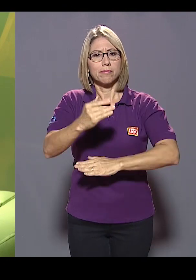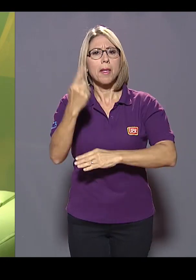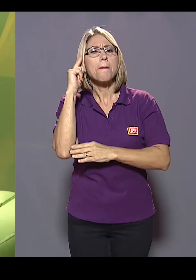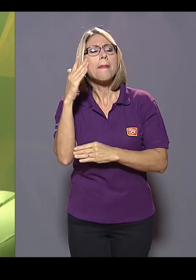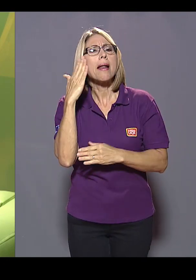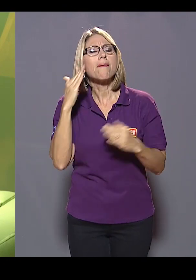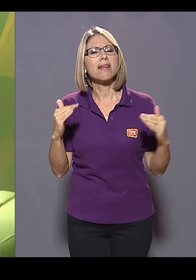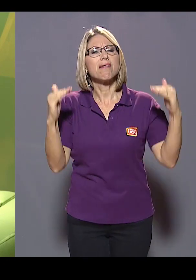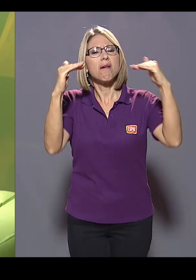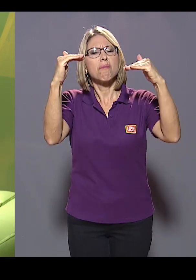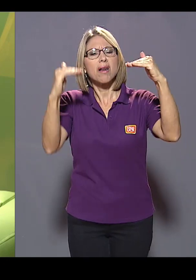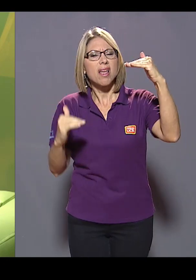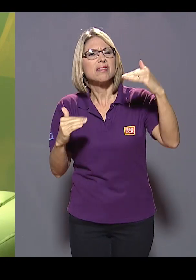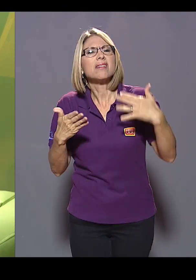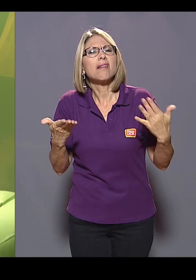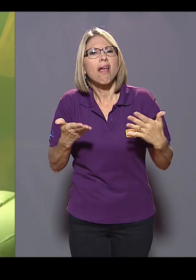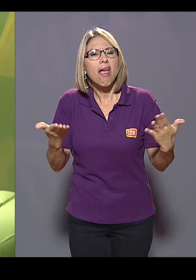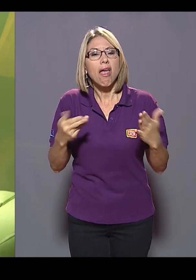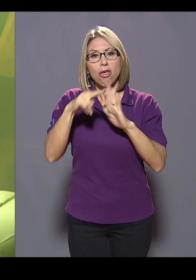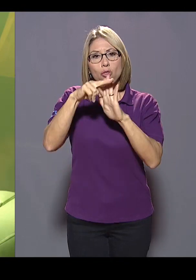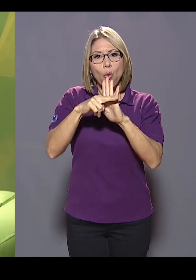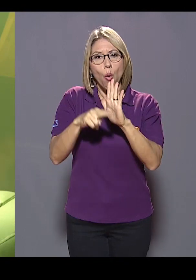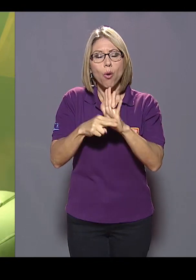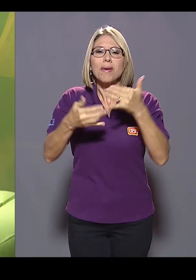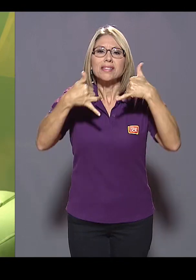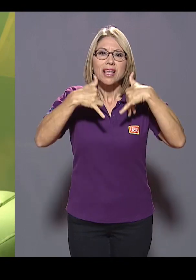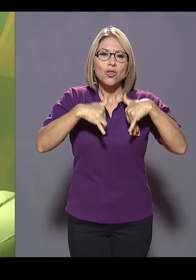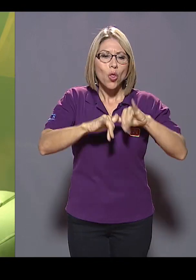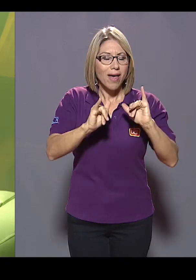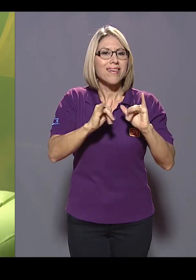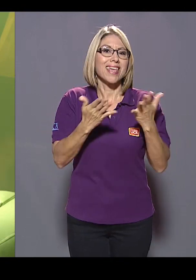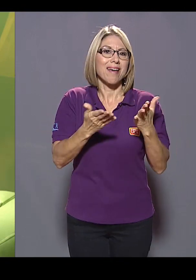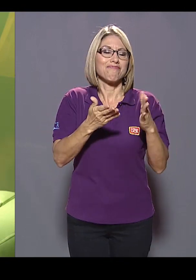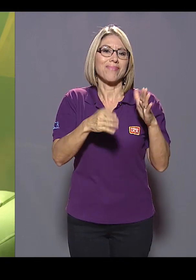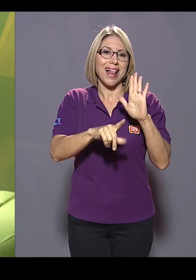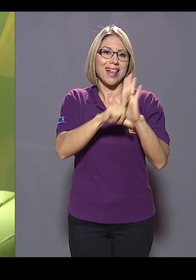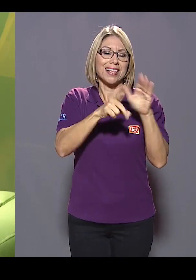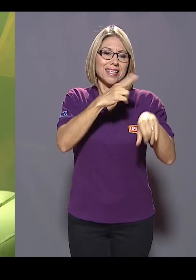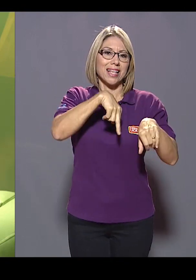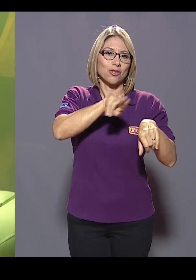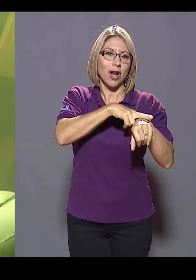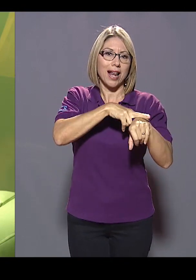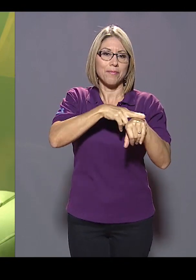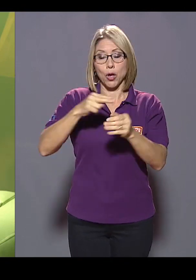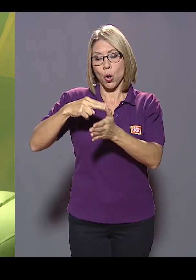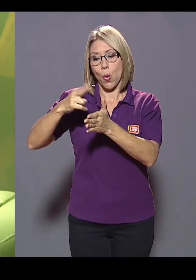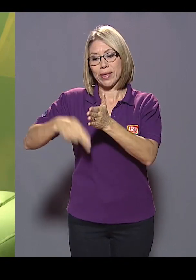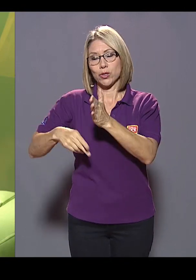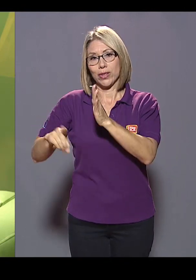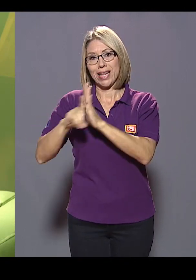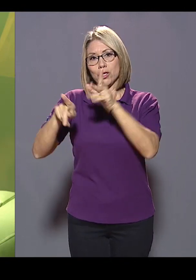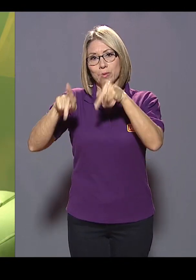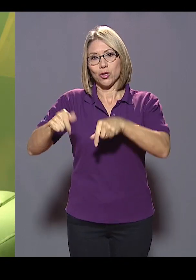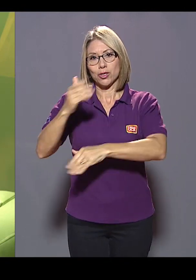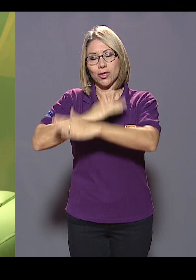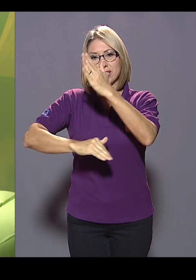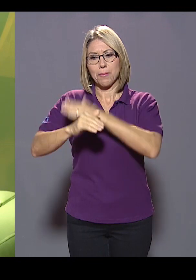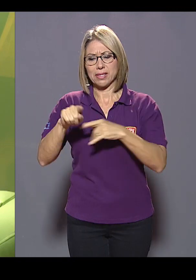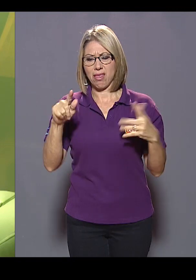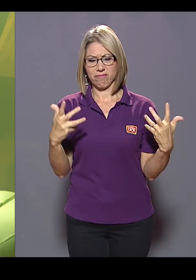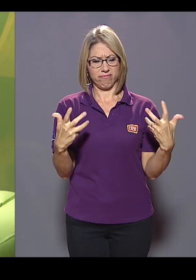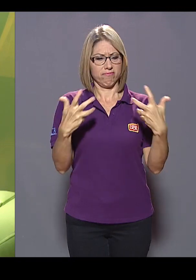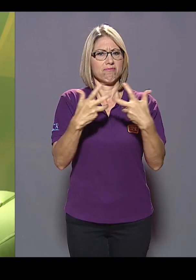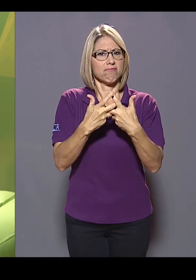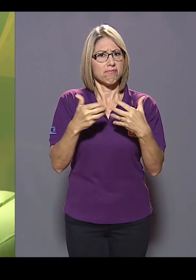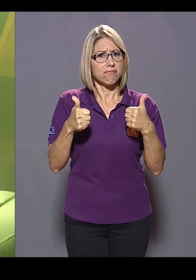las brechas normativas que aún persisten entre el ordenamiento jurídico nacional y lo que la Convención de los Derechos de las Personas con